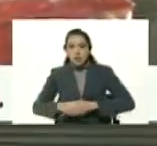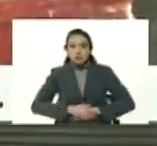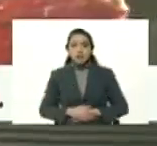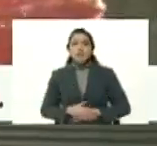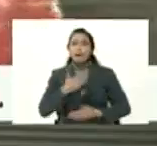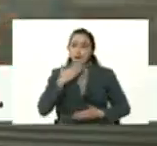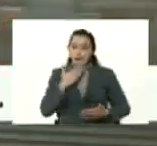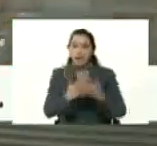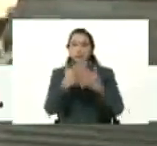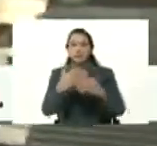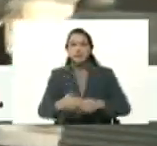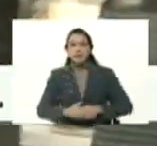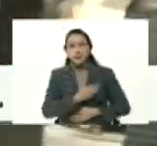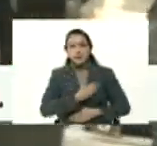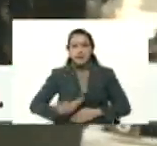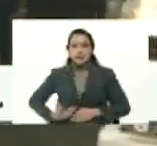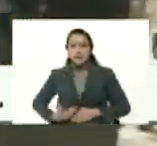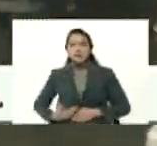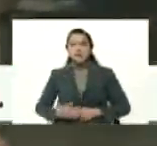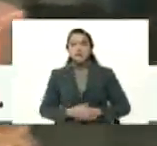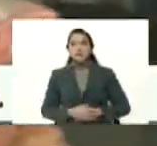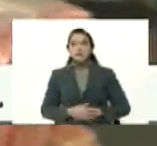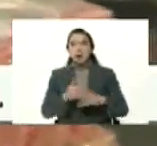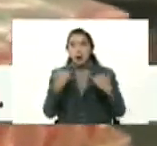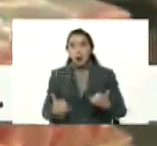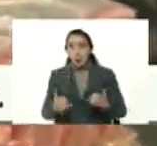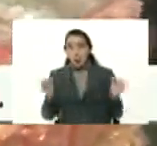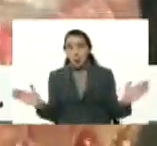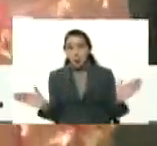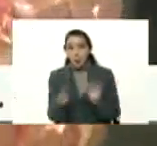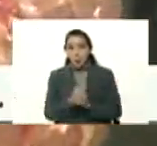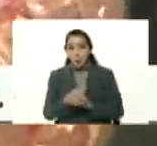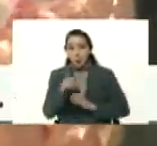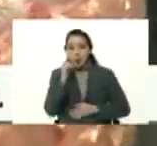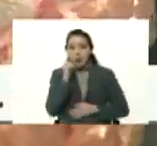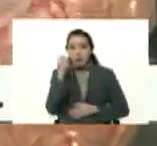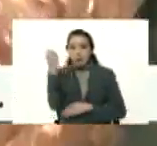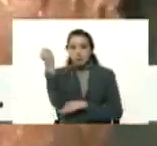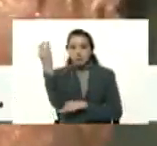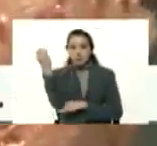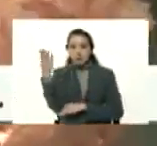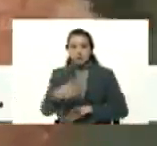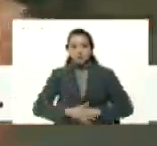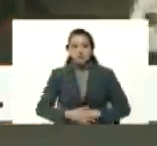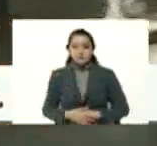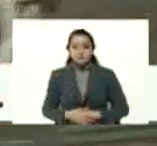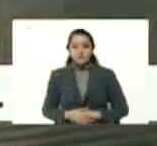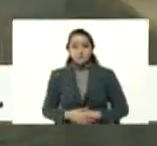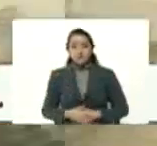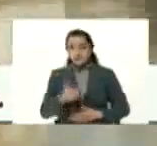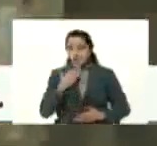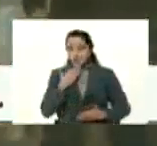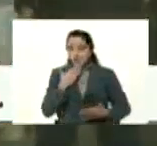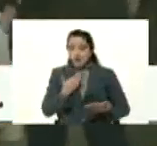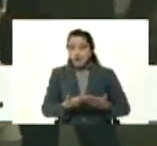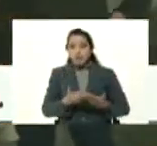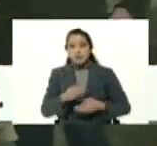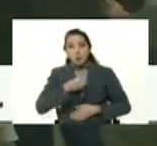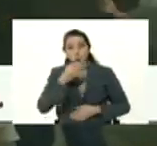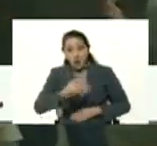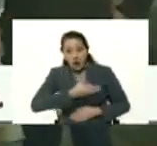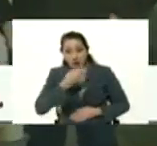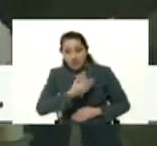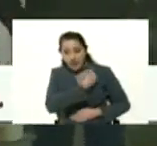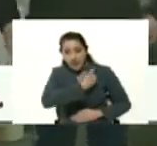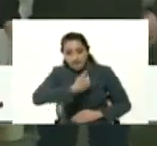Muchas gracias, presidente. Le voy a dar el pase a mi compañero Richard Ledesma. Gracias, Yomal. Buenas tardes,